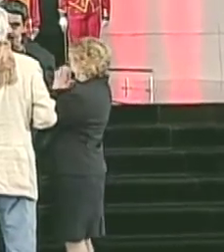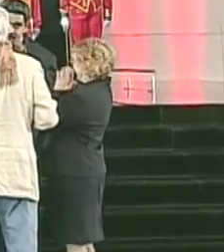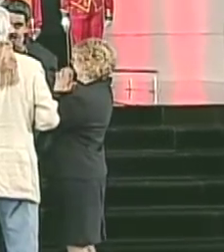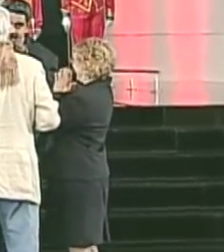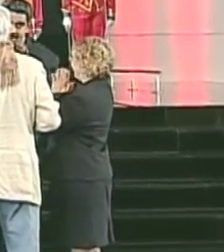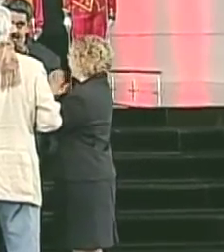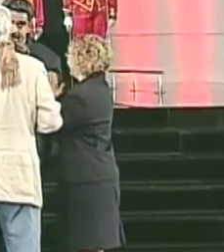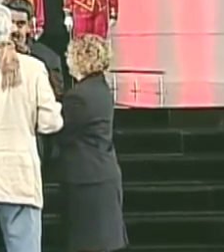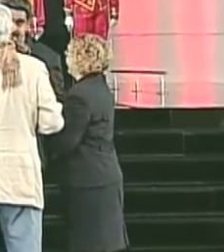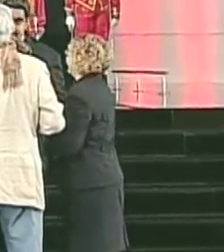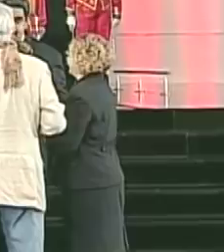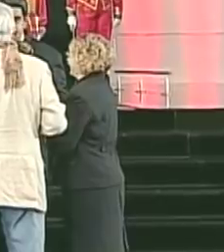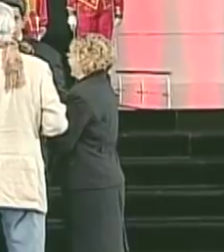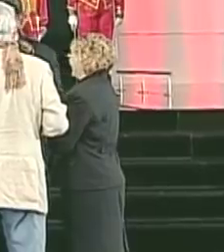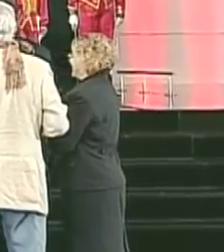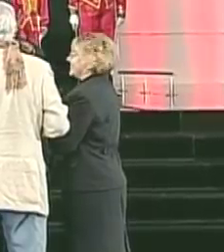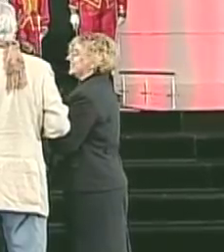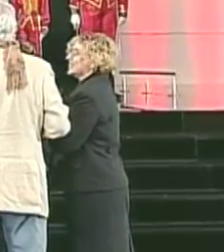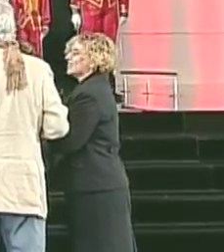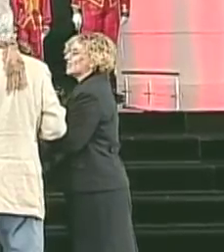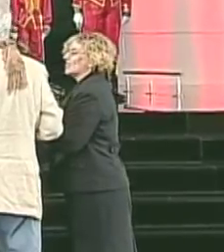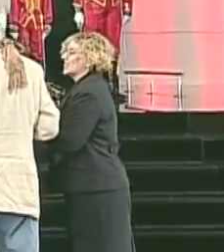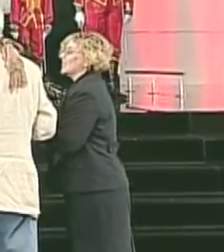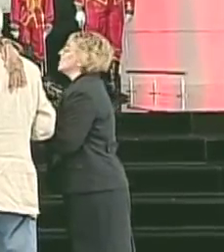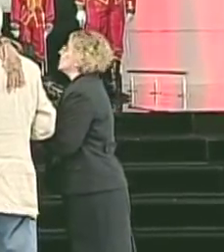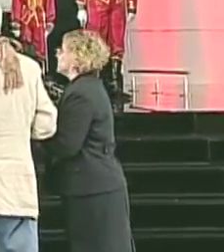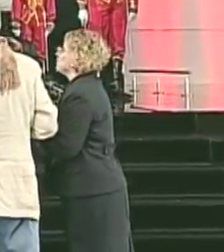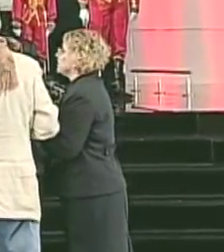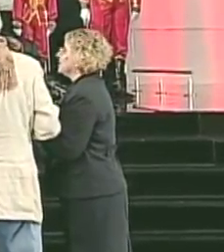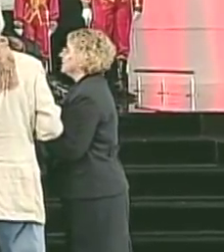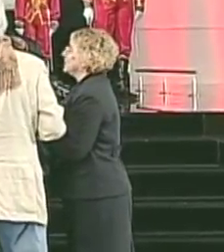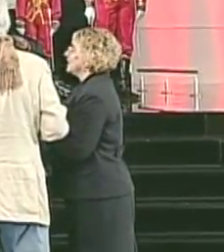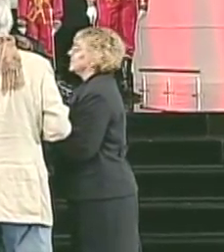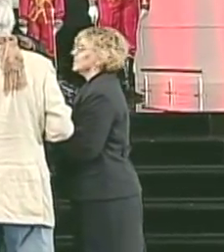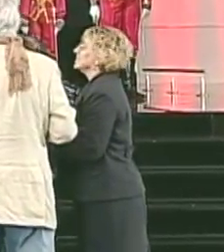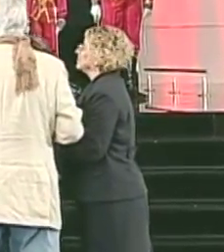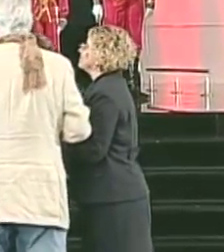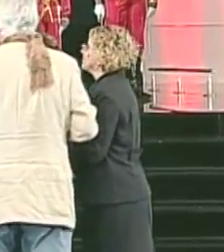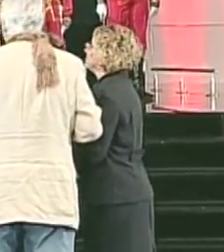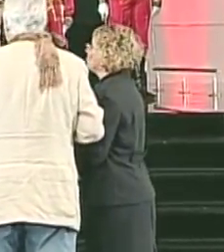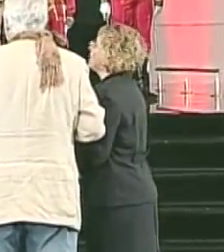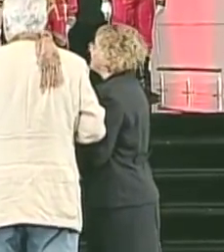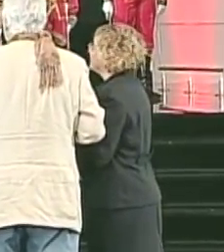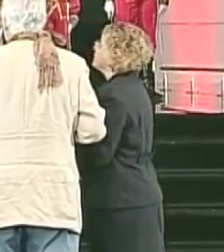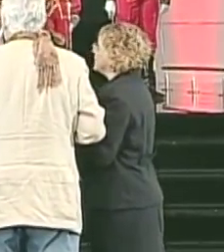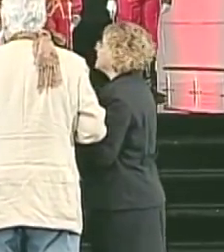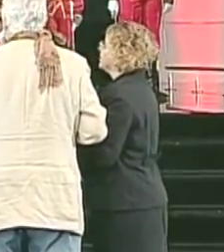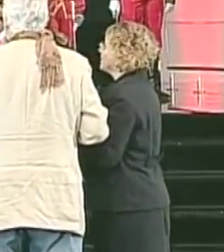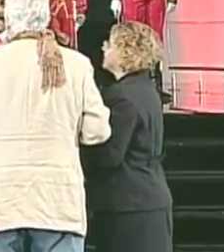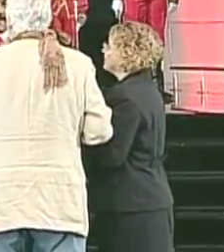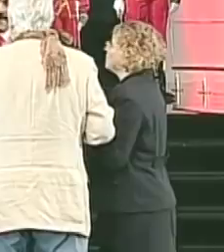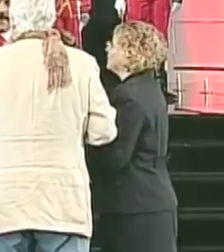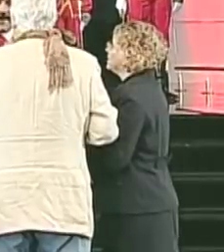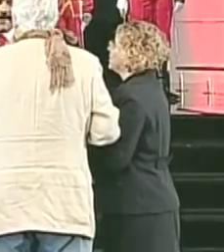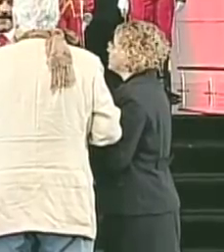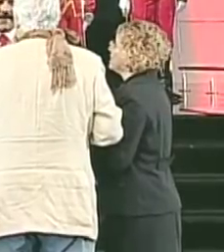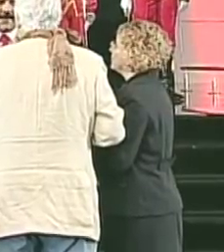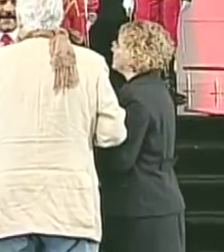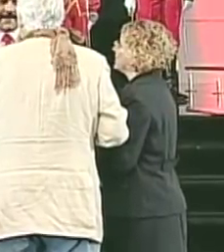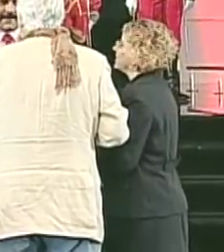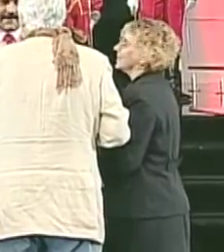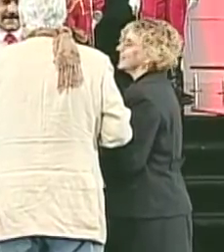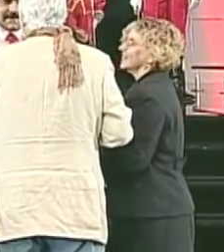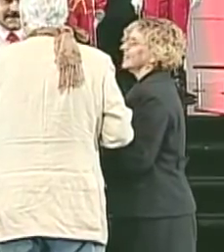del Estado Venezolana de Televisión. También allí la conversación, el diálogo con el presidente de